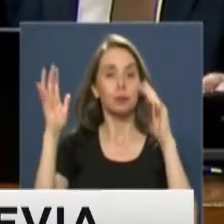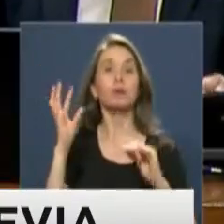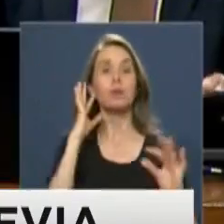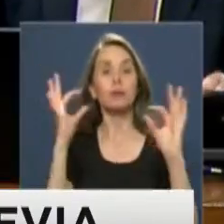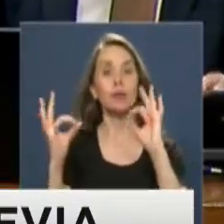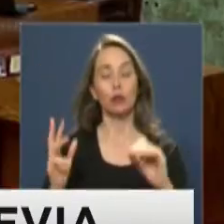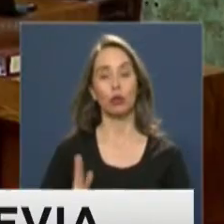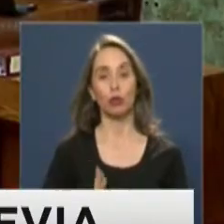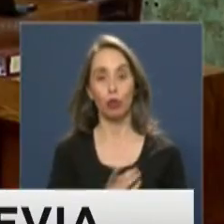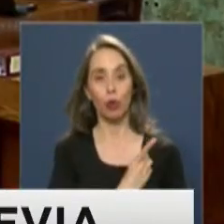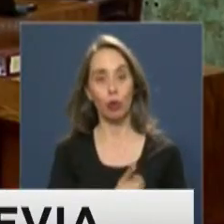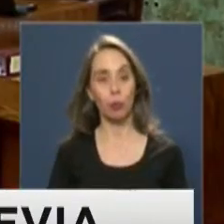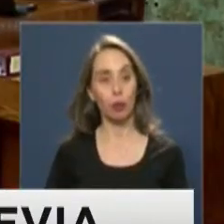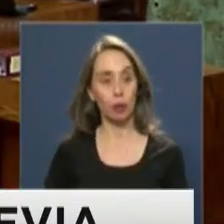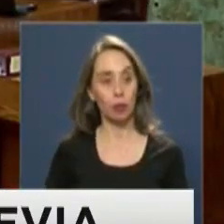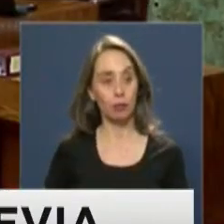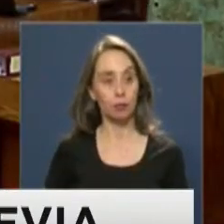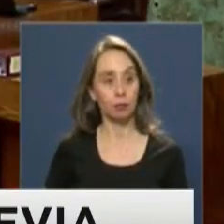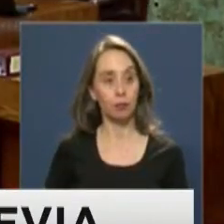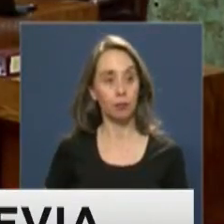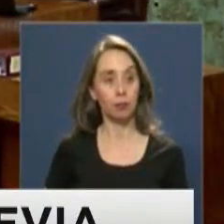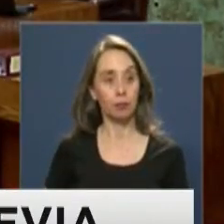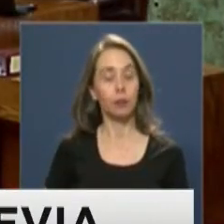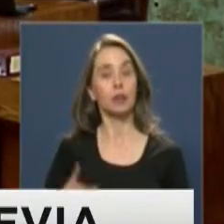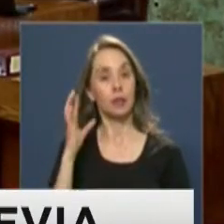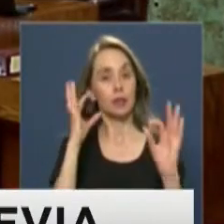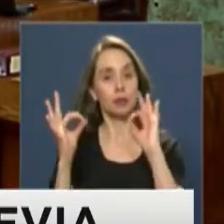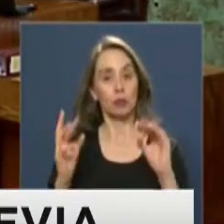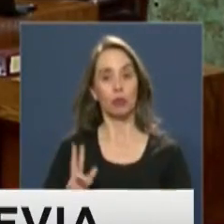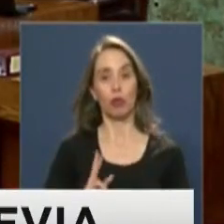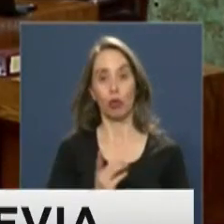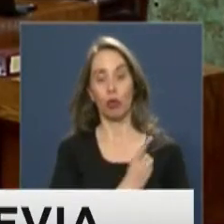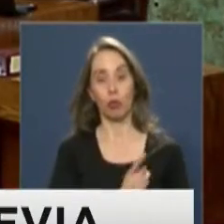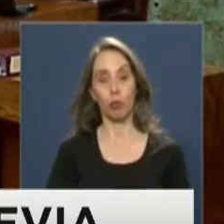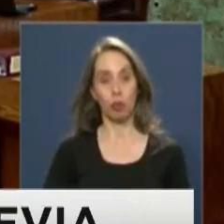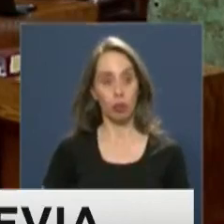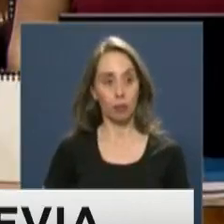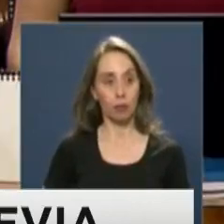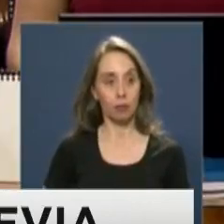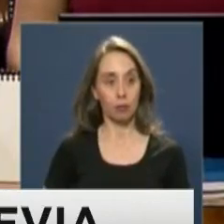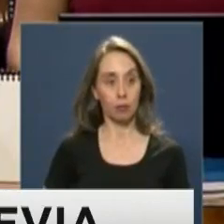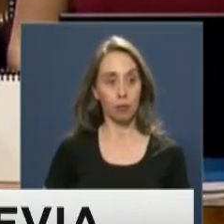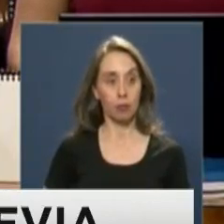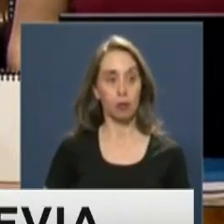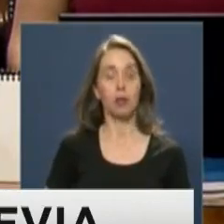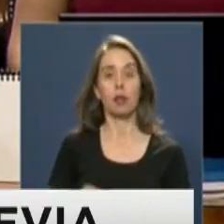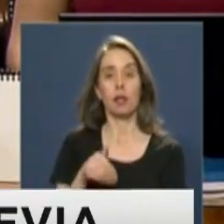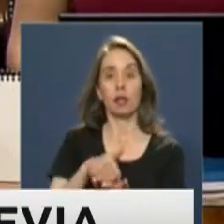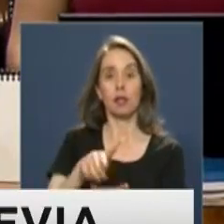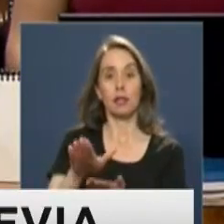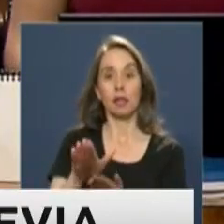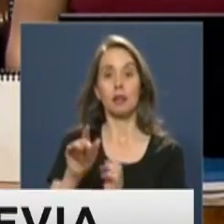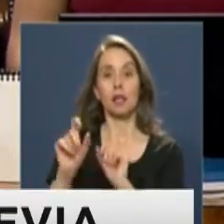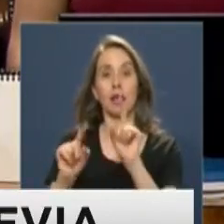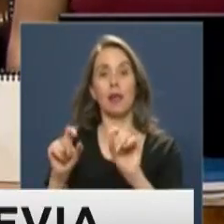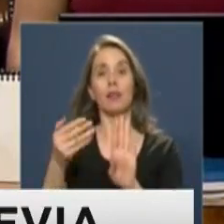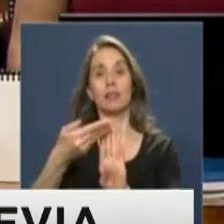parlamentarios que hicieron votaron la cuestión previa, es decir, los alegatos previos que había presentado la defensa de Andrés Chadwick. Y evidentemente,